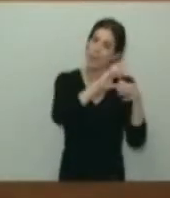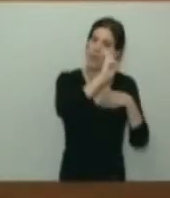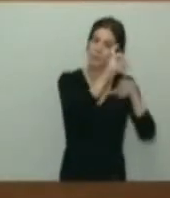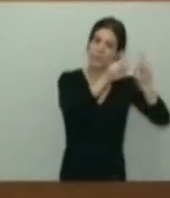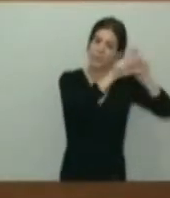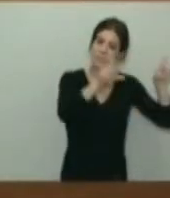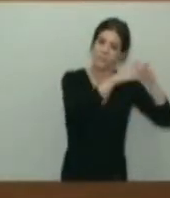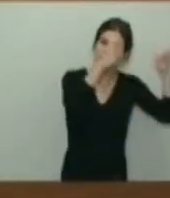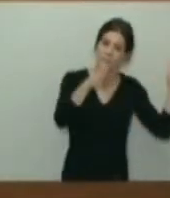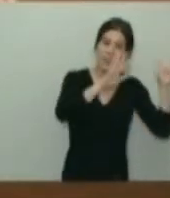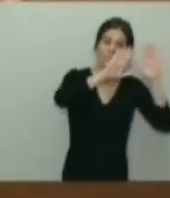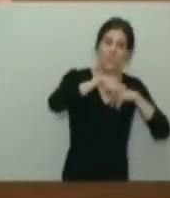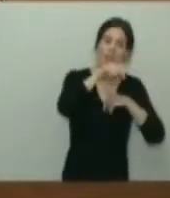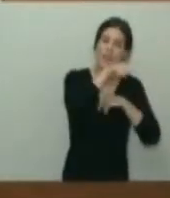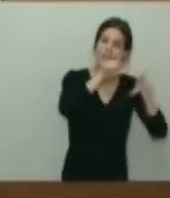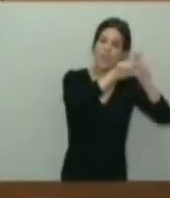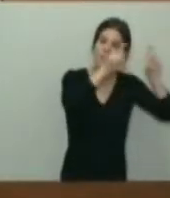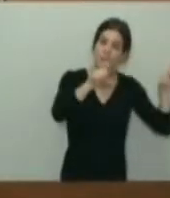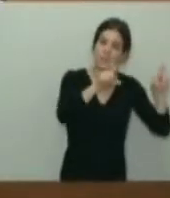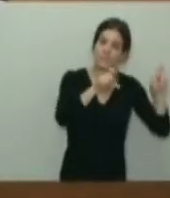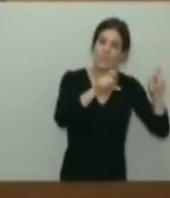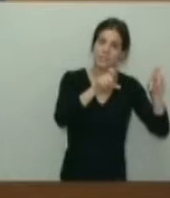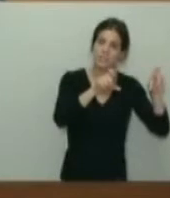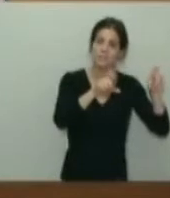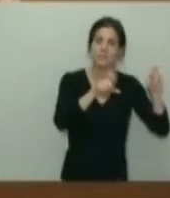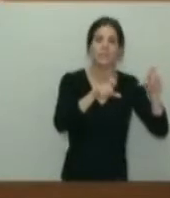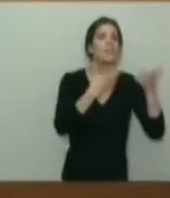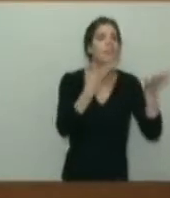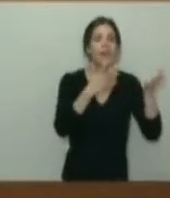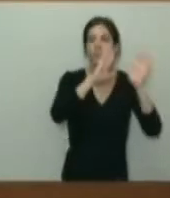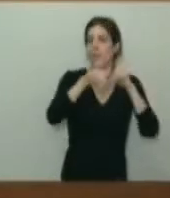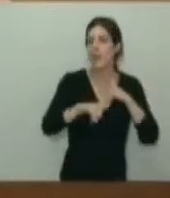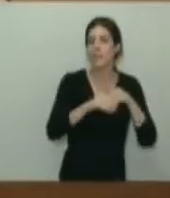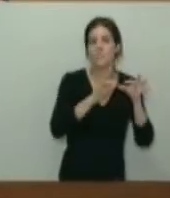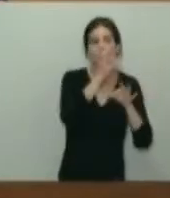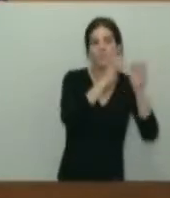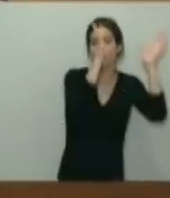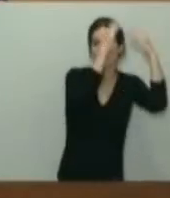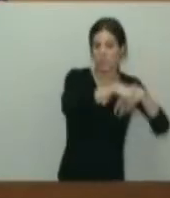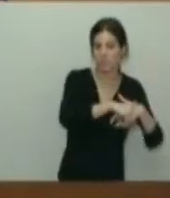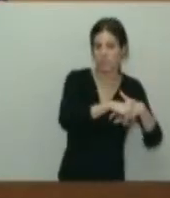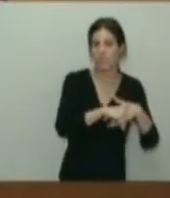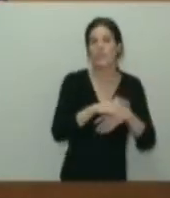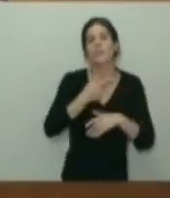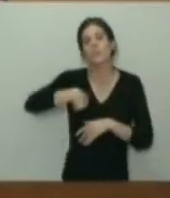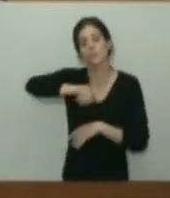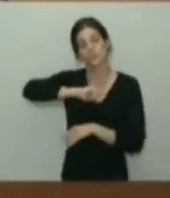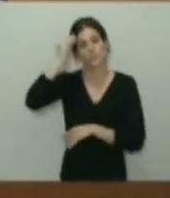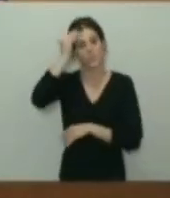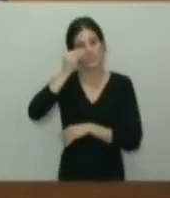que luego son las que no tienen los medios sobre el terreno concreto. Creemos que estas medidas